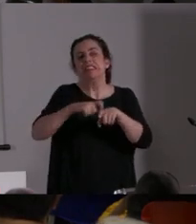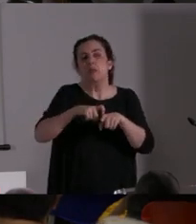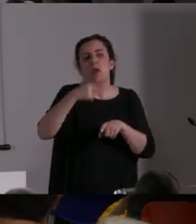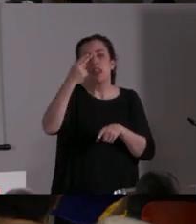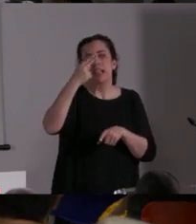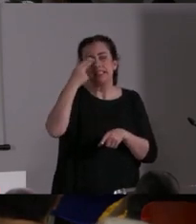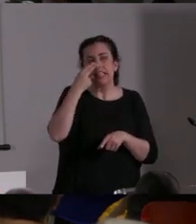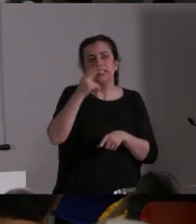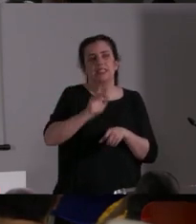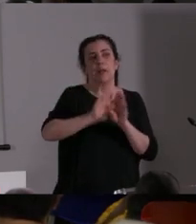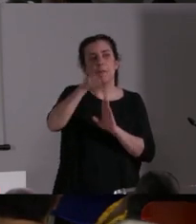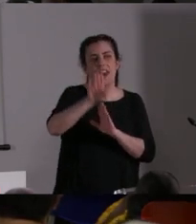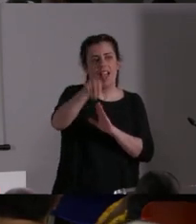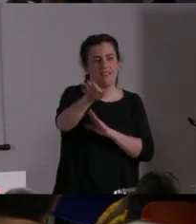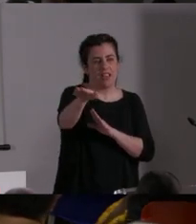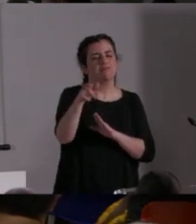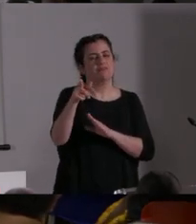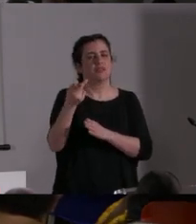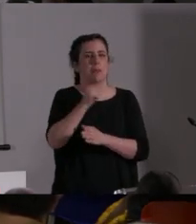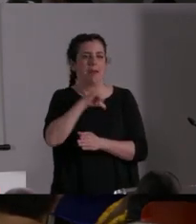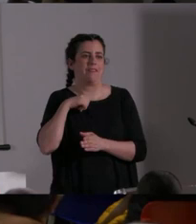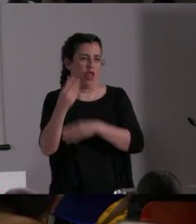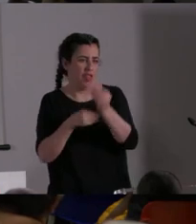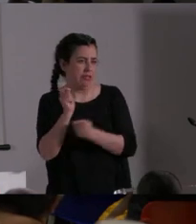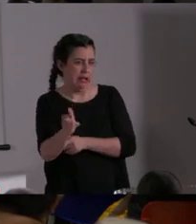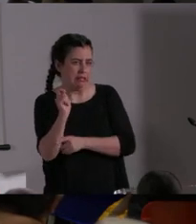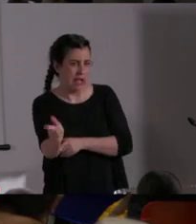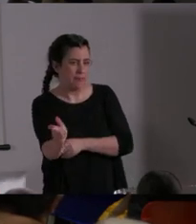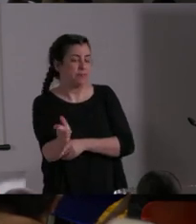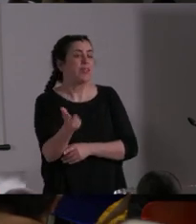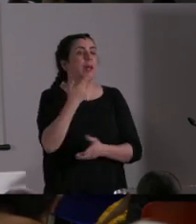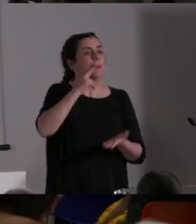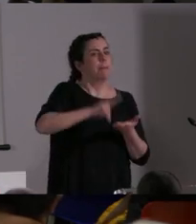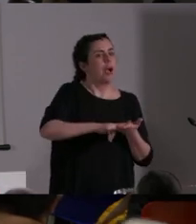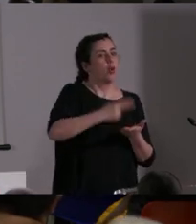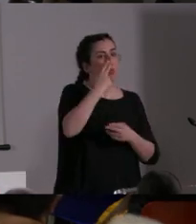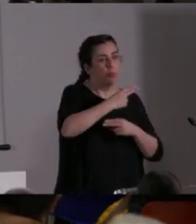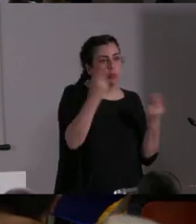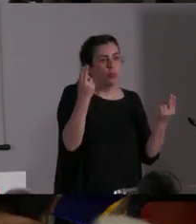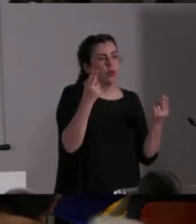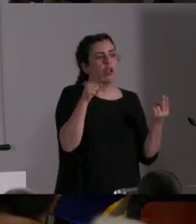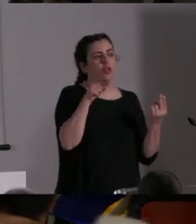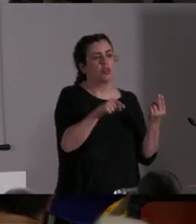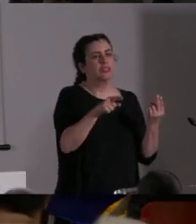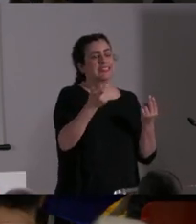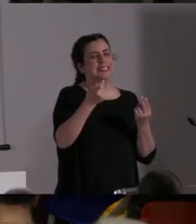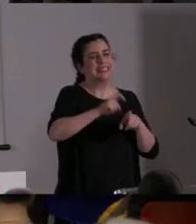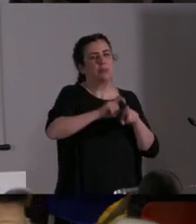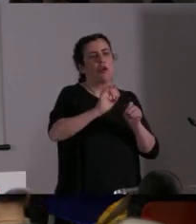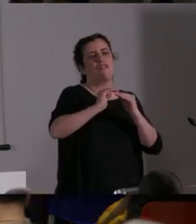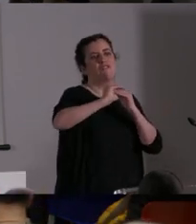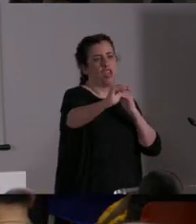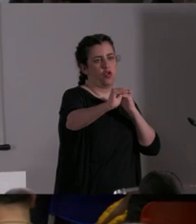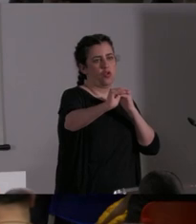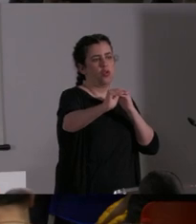acostumbra hacer banca privada, ¿no? La banca pública en Cataluña, aparte de que ha hecho un tipo fijo, la gran suerte es que